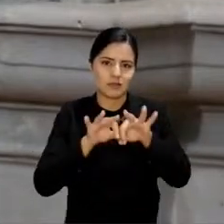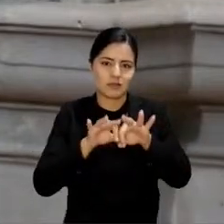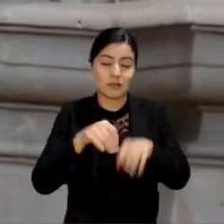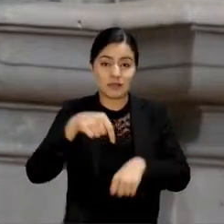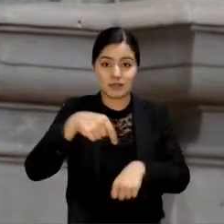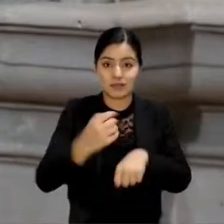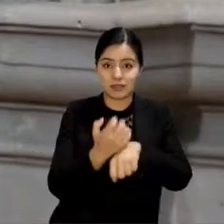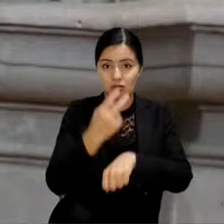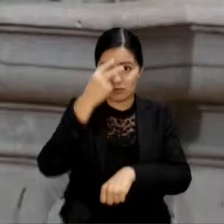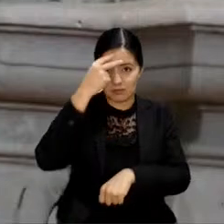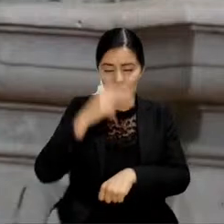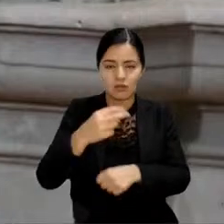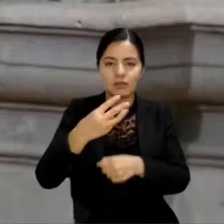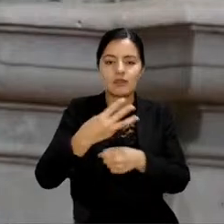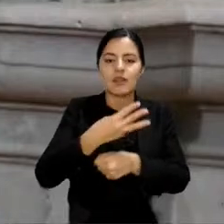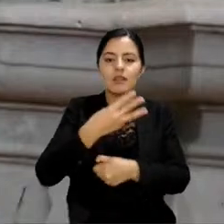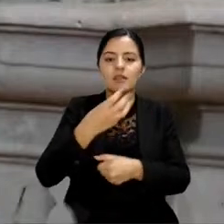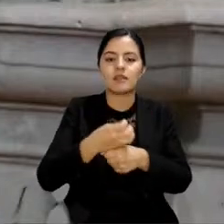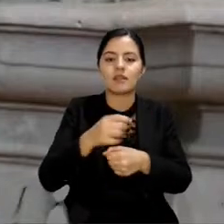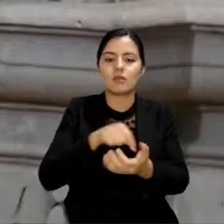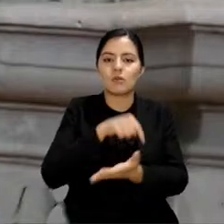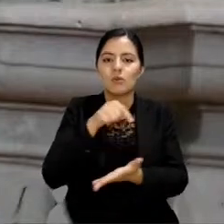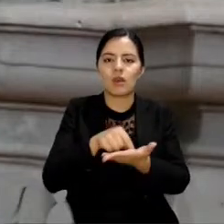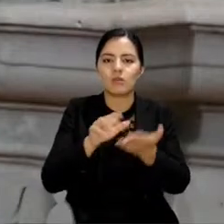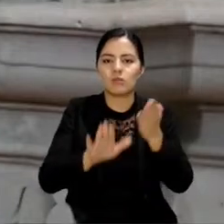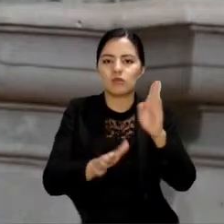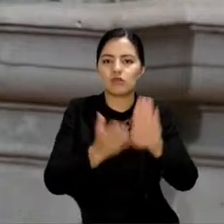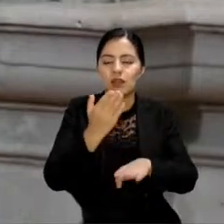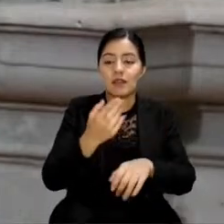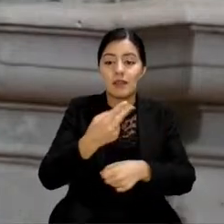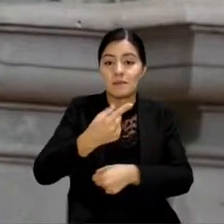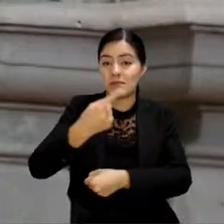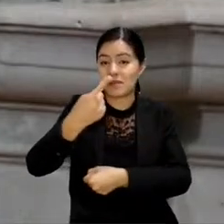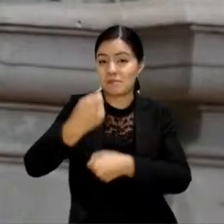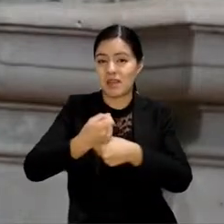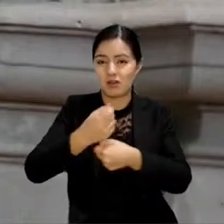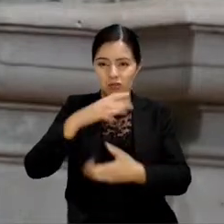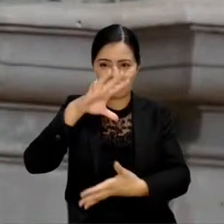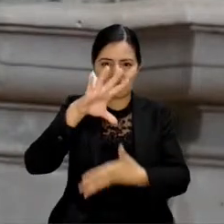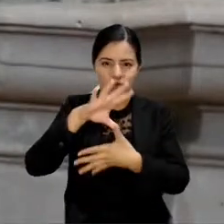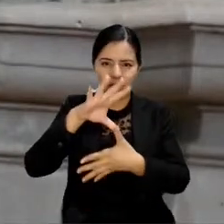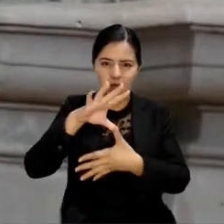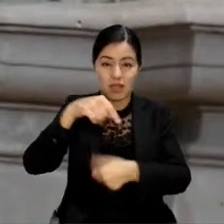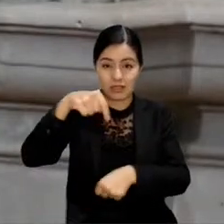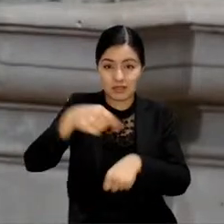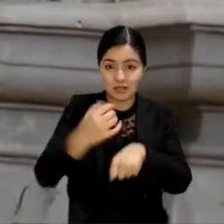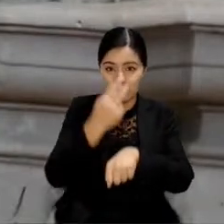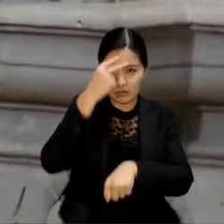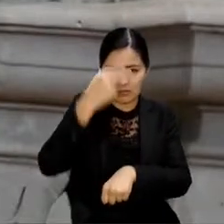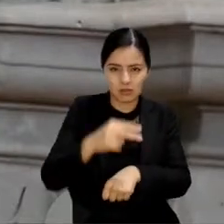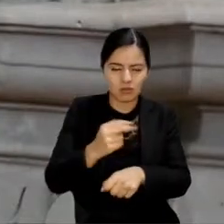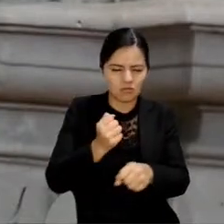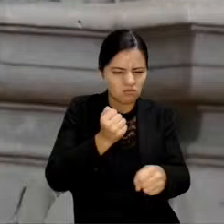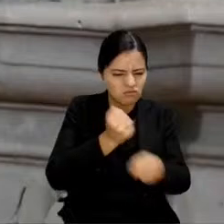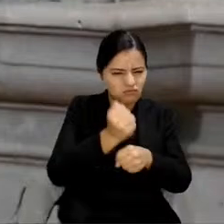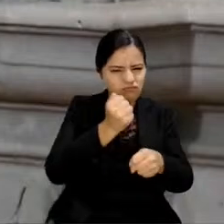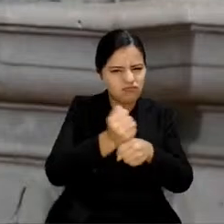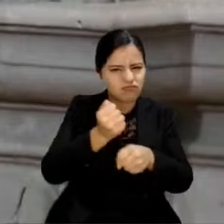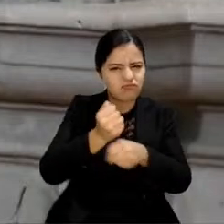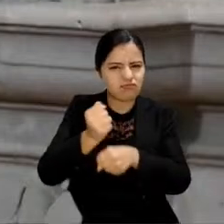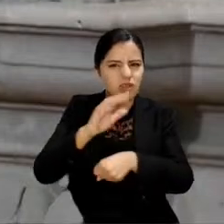ocupa el tercer lugar a nivel mundial y el primero en América Latina en maltrato animal, de acuerdo con el